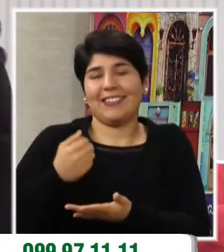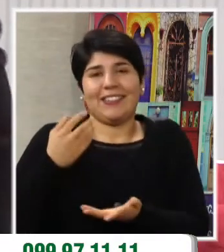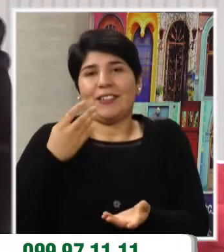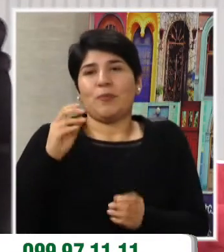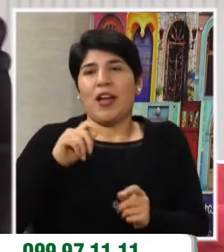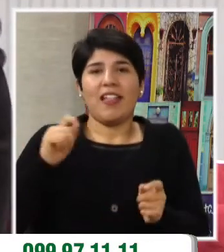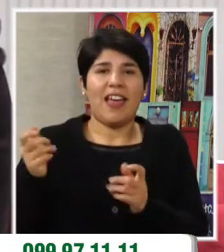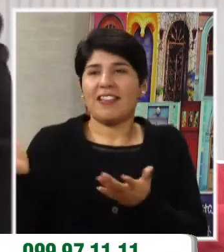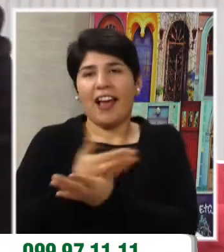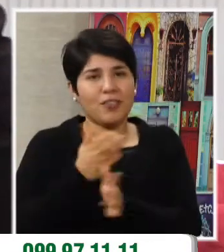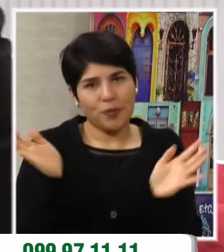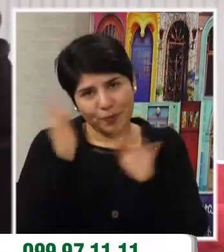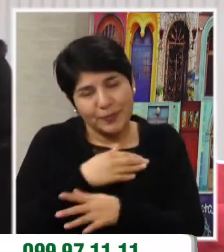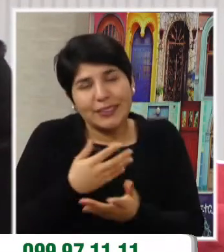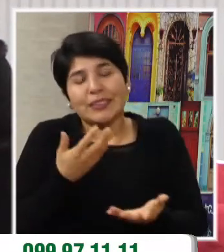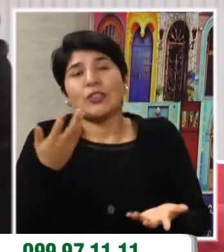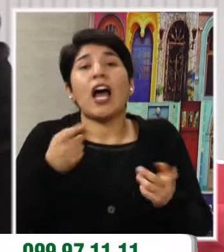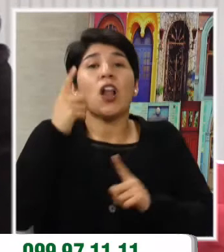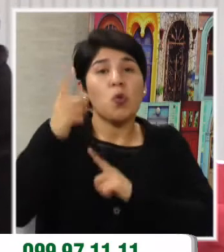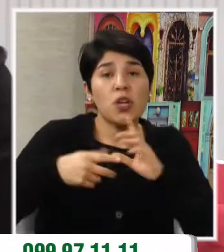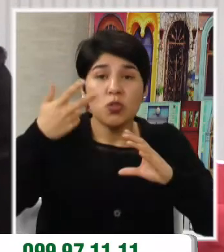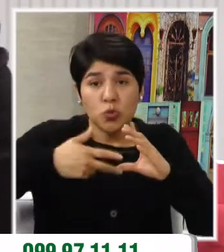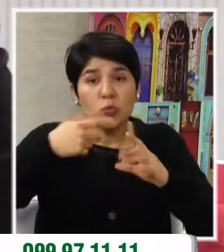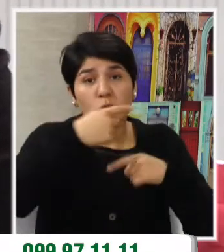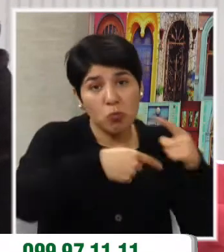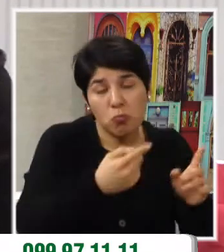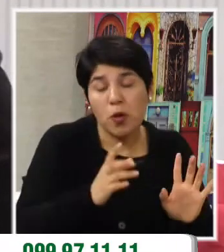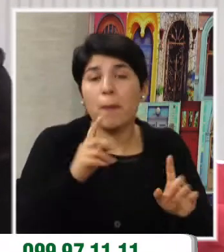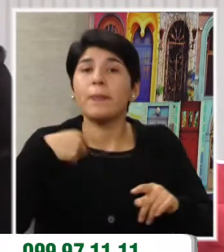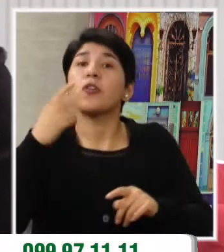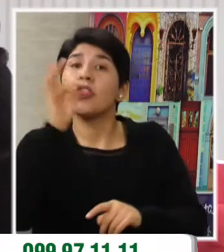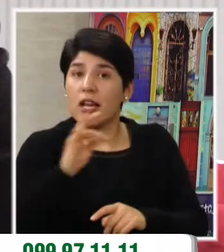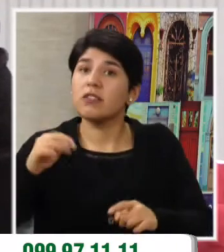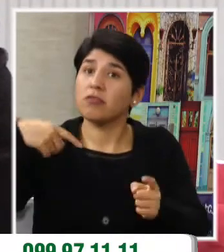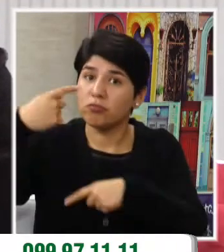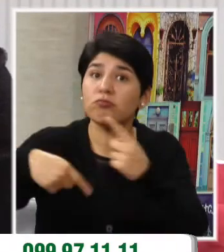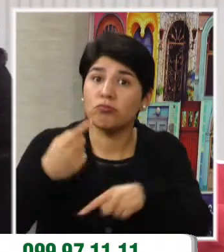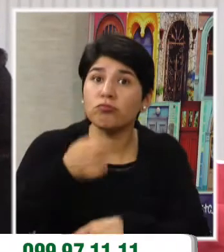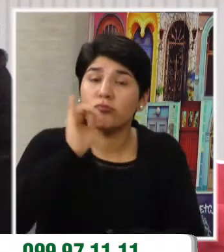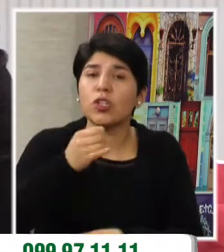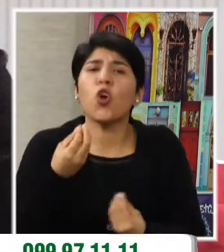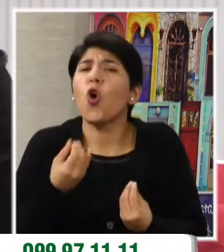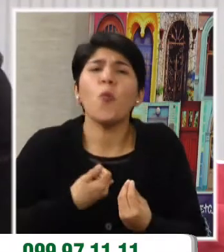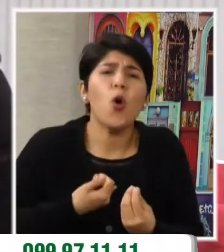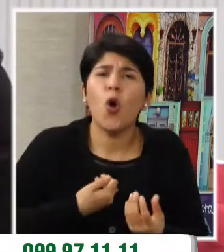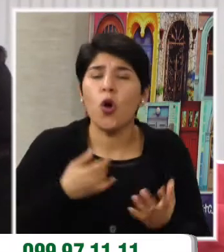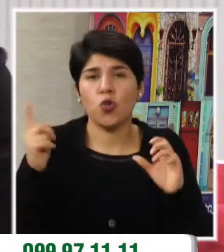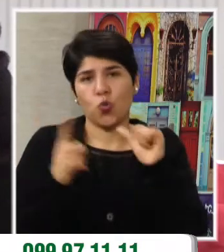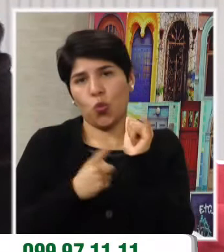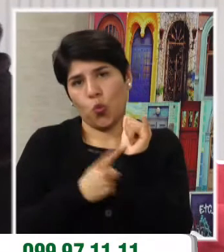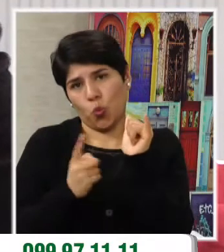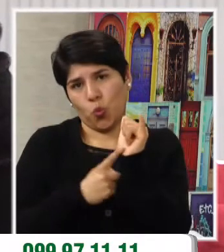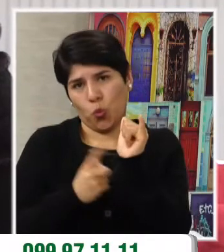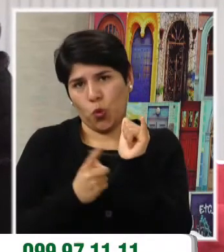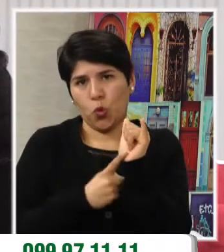accedieron a hacerlo por zoom hay otras que no pero los talleres de lengua de señas y este todos a través del canal de youtube